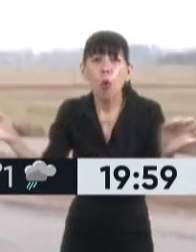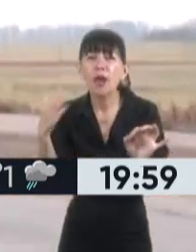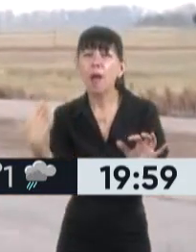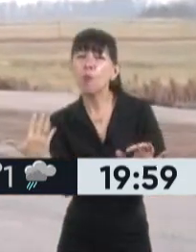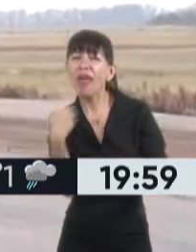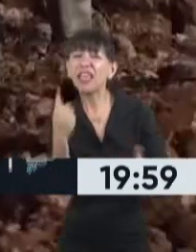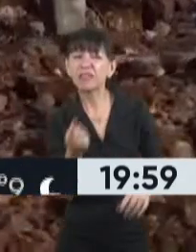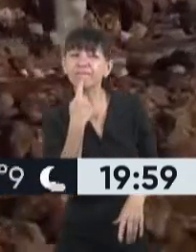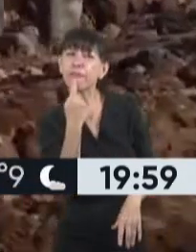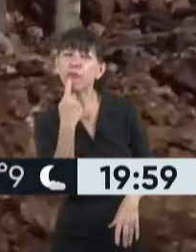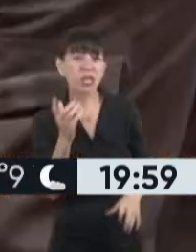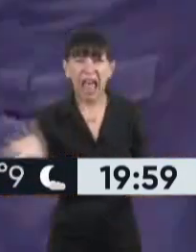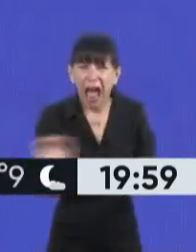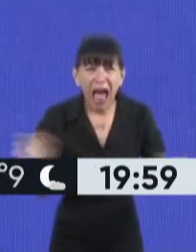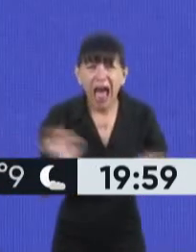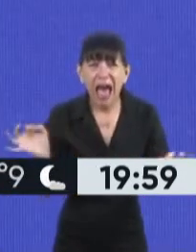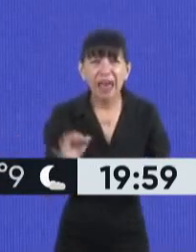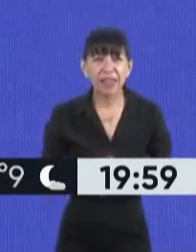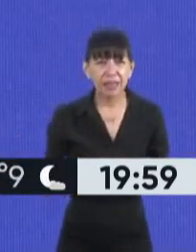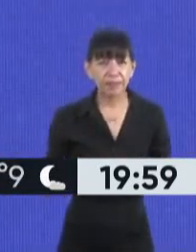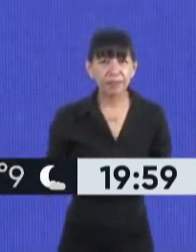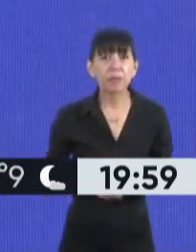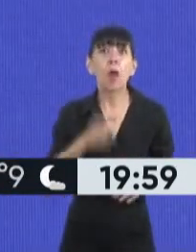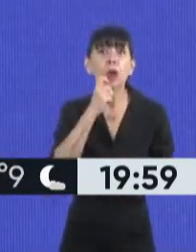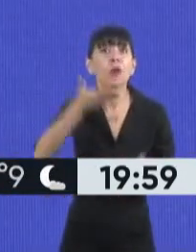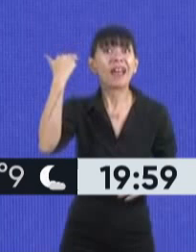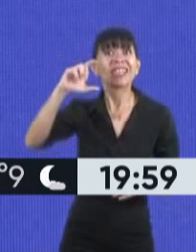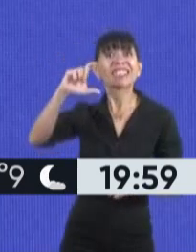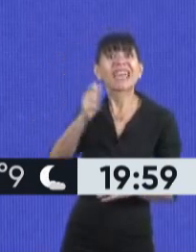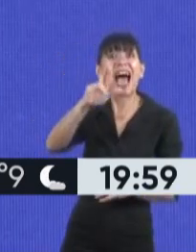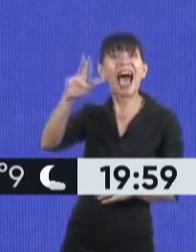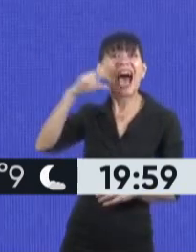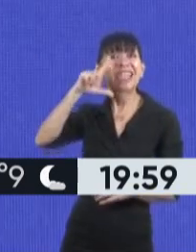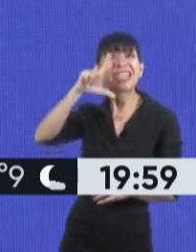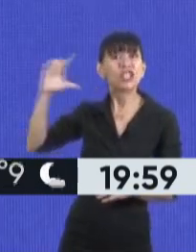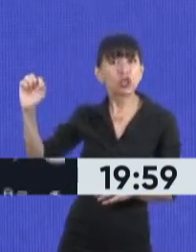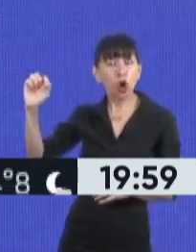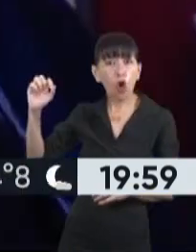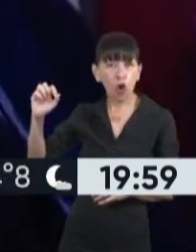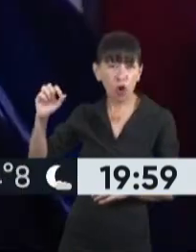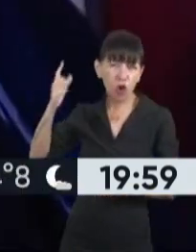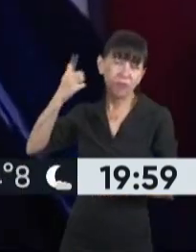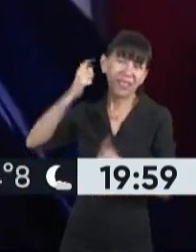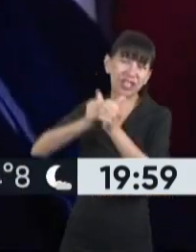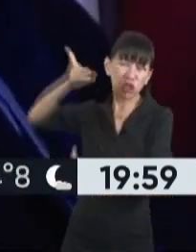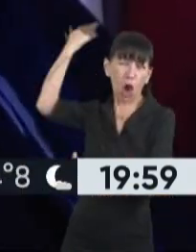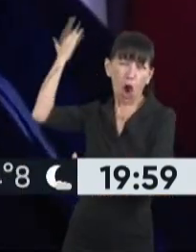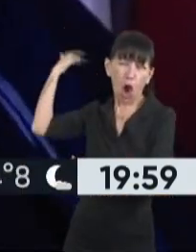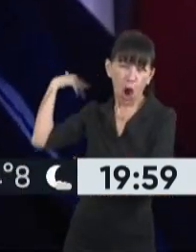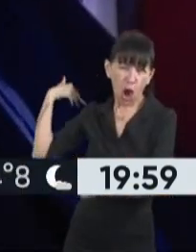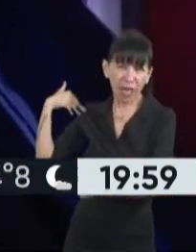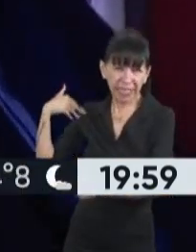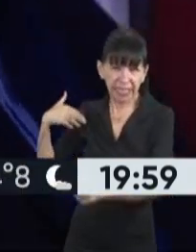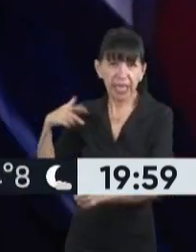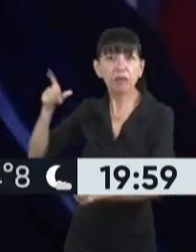Si Ramón Carrillo fue recordado por lo que hizo en la salud argentina, Gabriel Catopodis debe ser recordado en la Argentina por lo